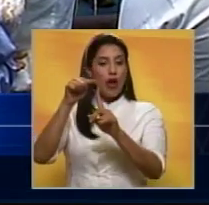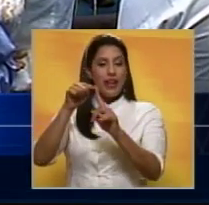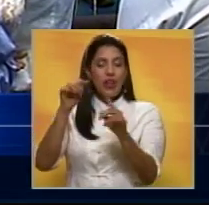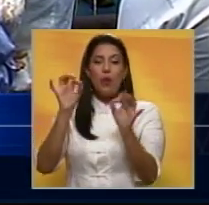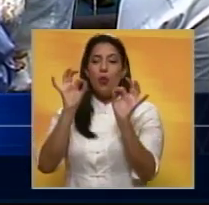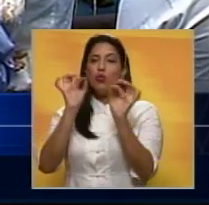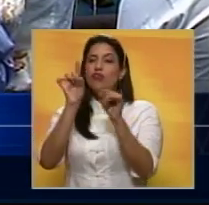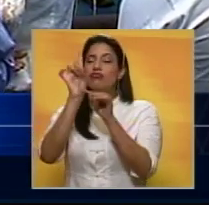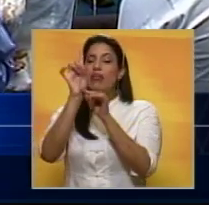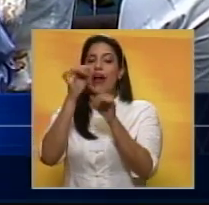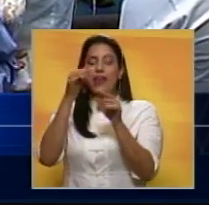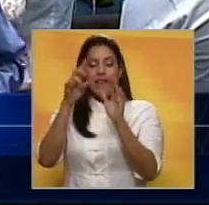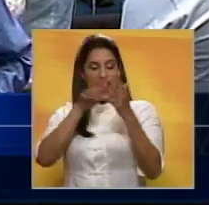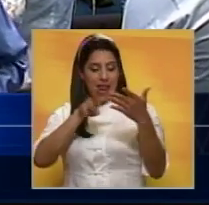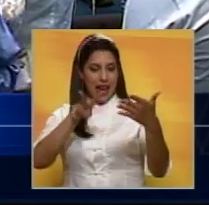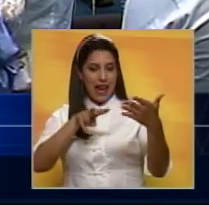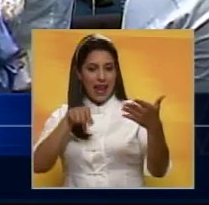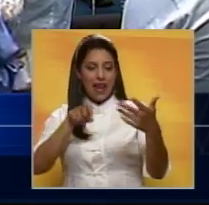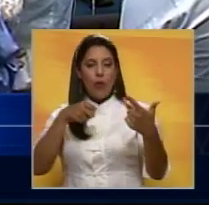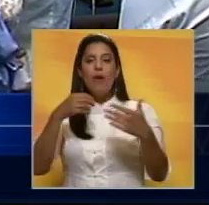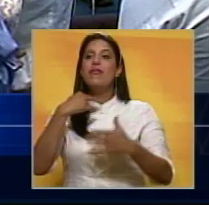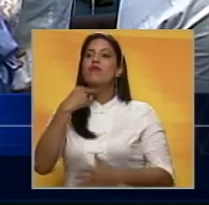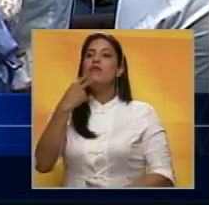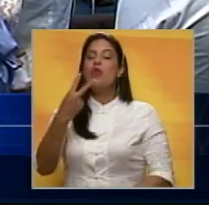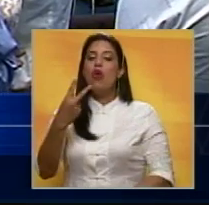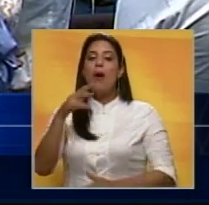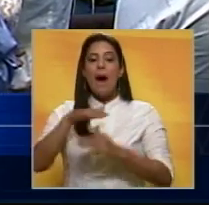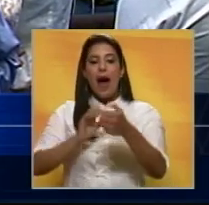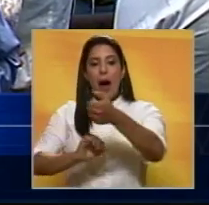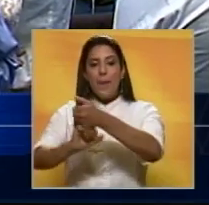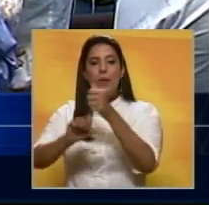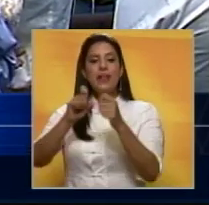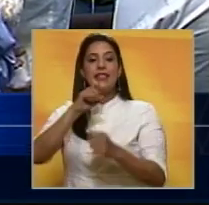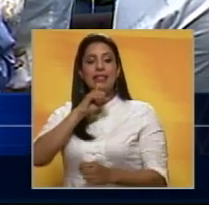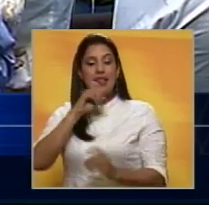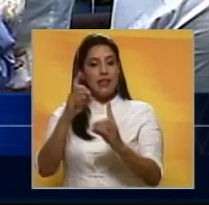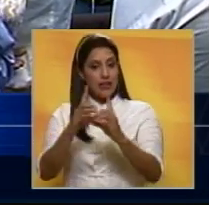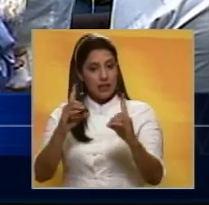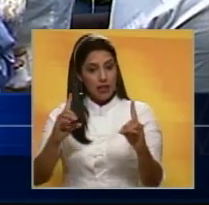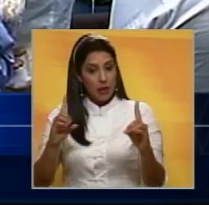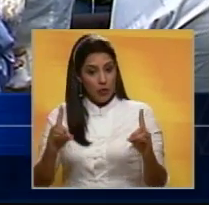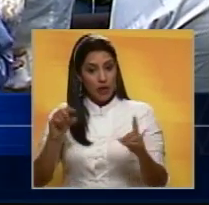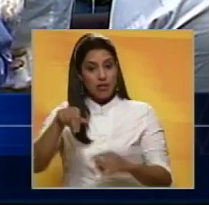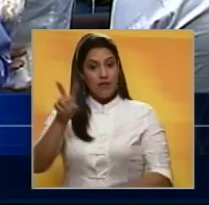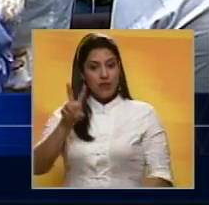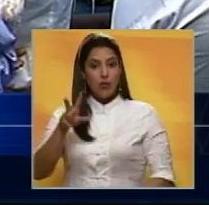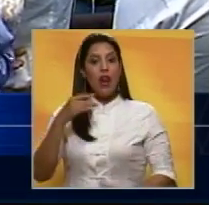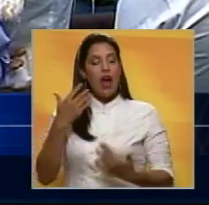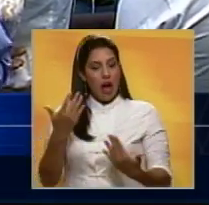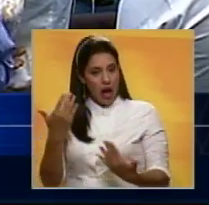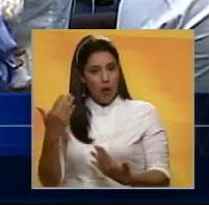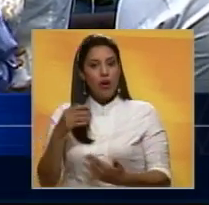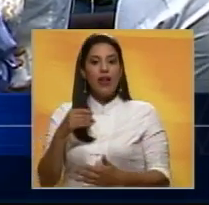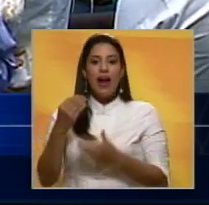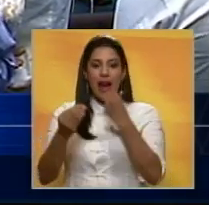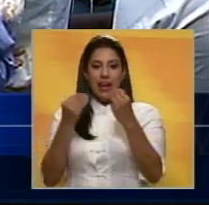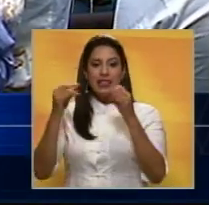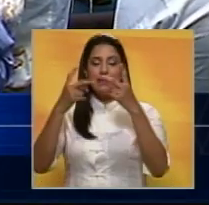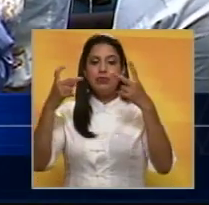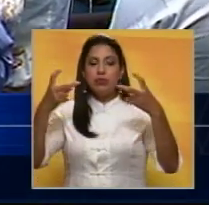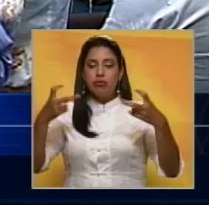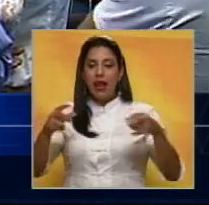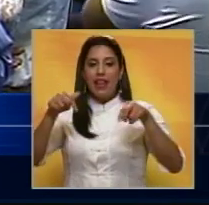punto único la lectura de un manifiesto a favor de la democracia en Venezuela. De esta manera fue